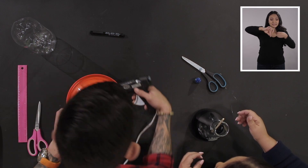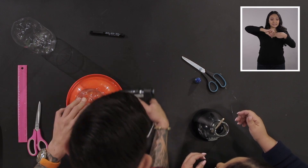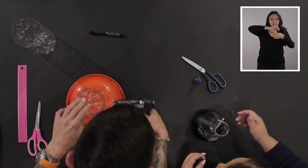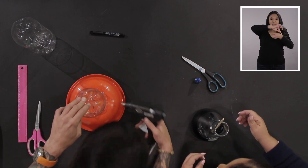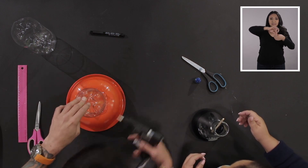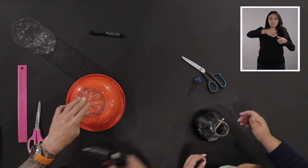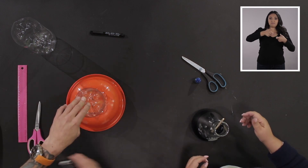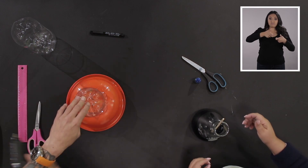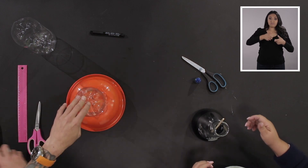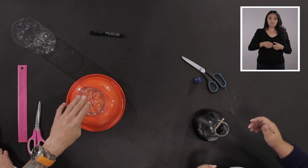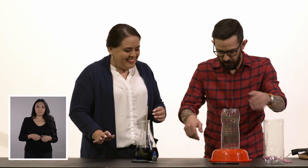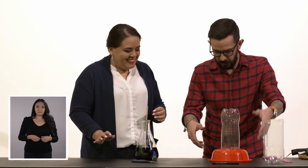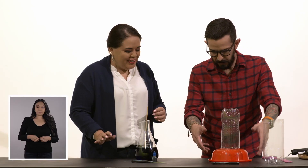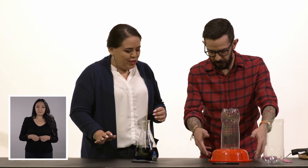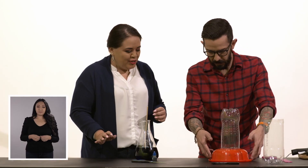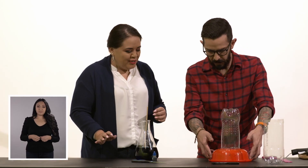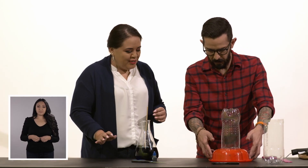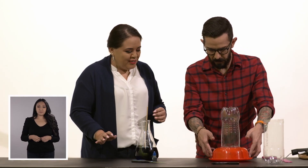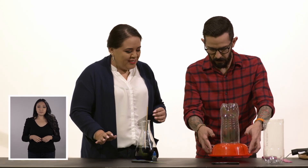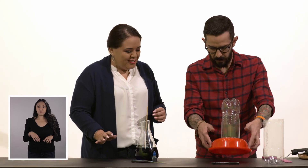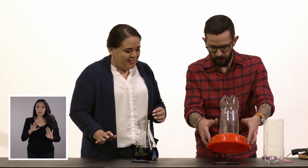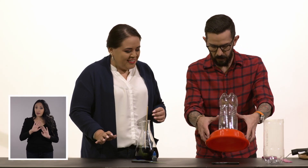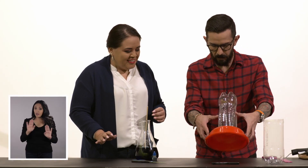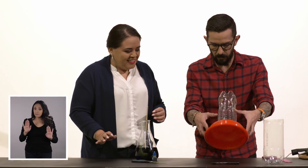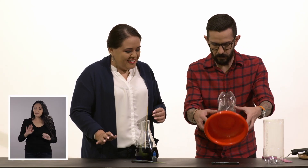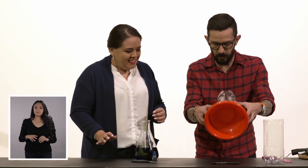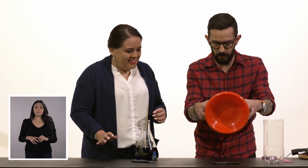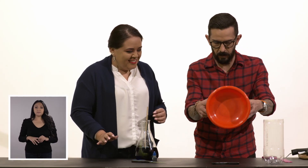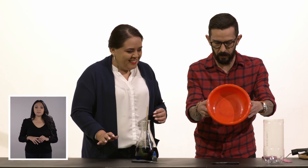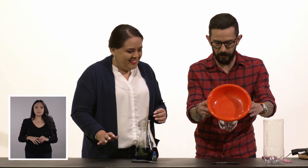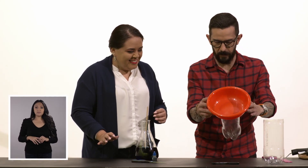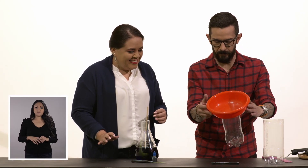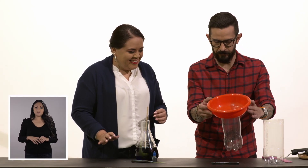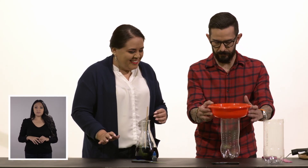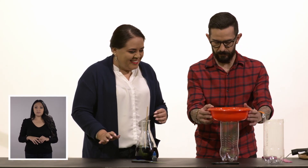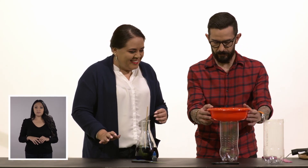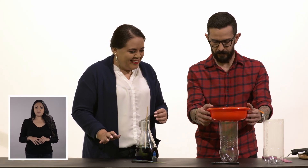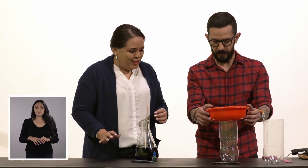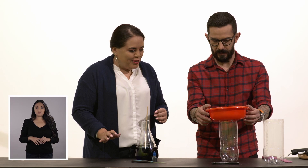Vamos. Listo. Que se seque.